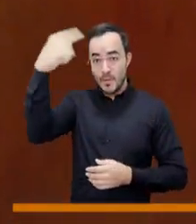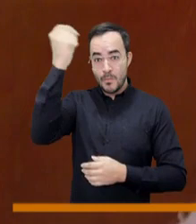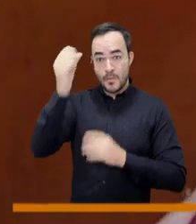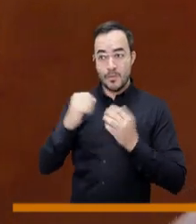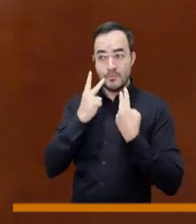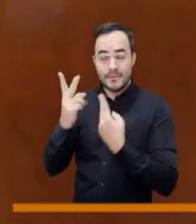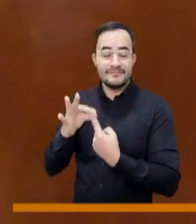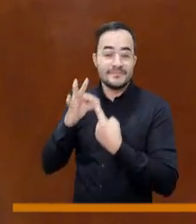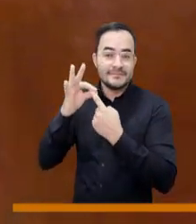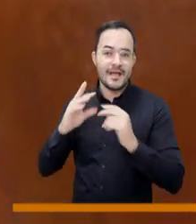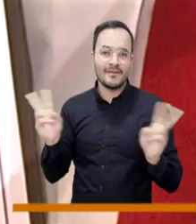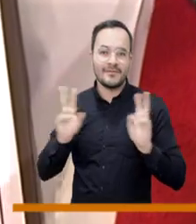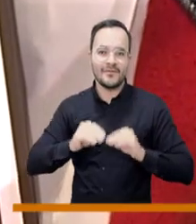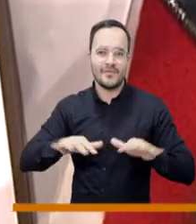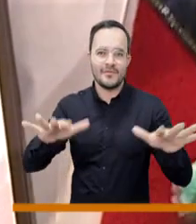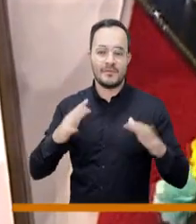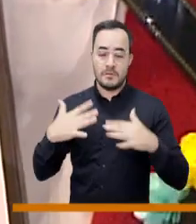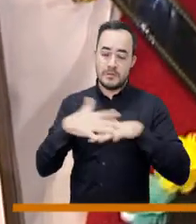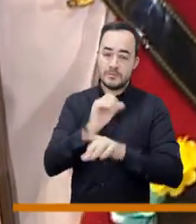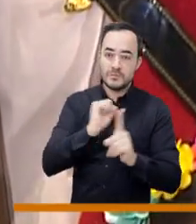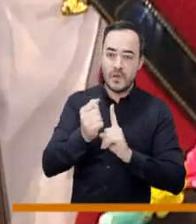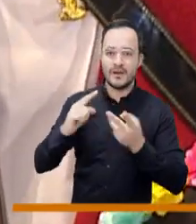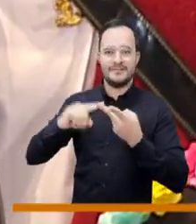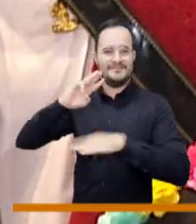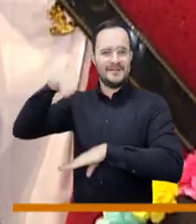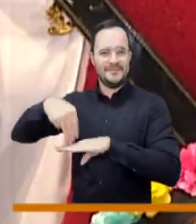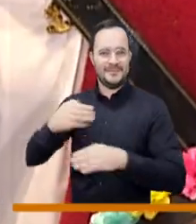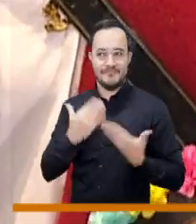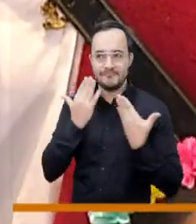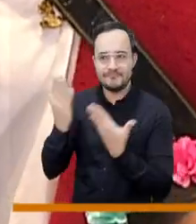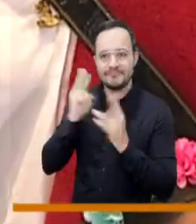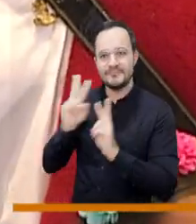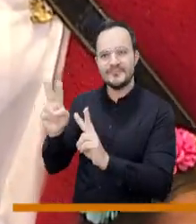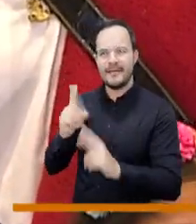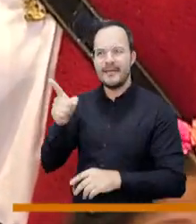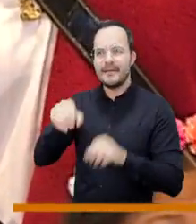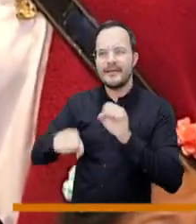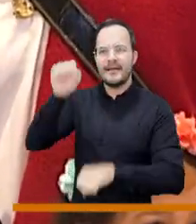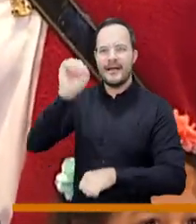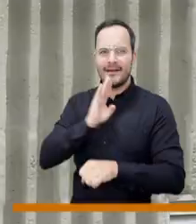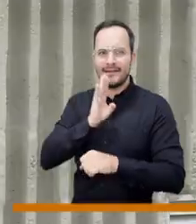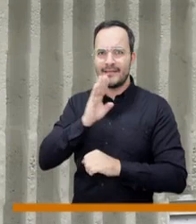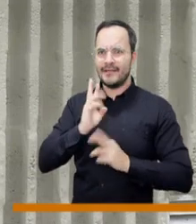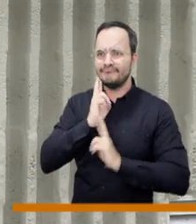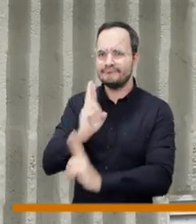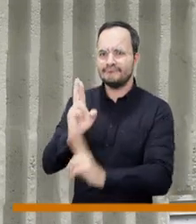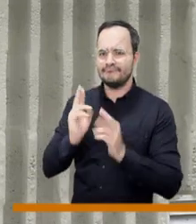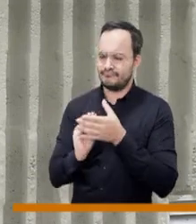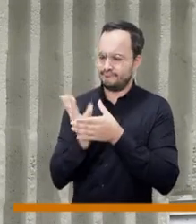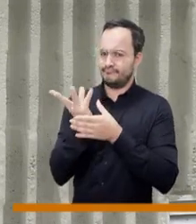esta sesión especial a través de nuestras redes sociales y por Telemedellín y conoce los ganadores de